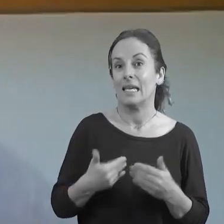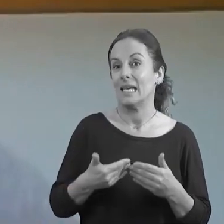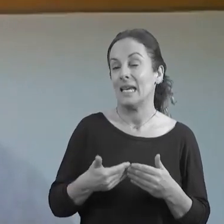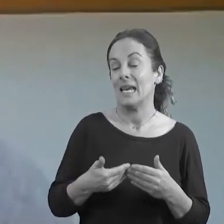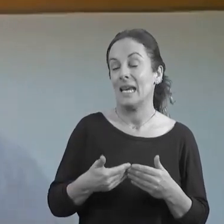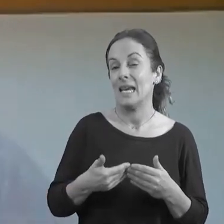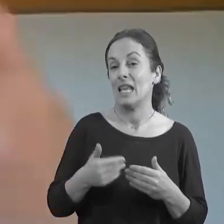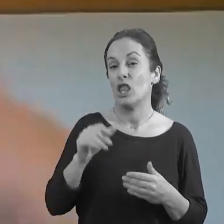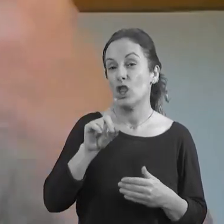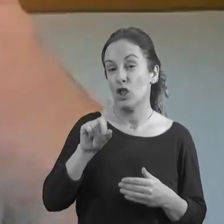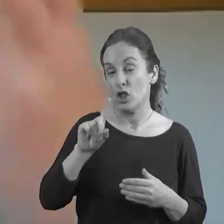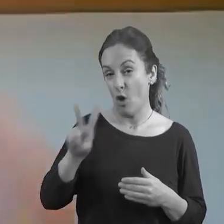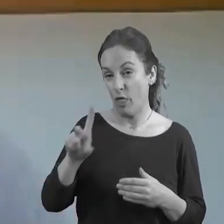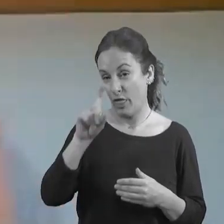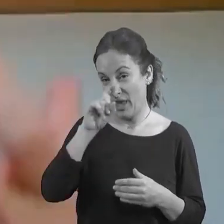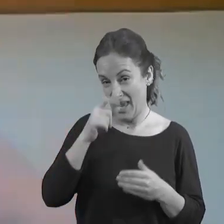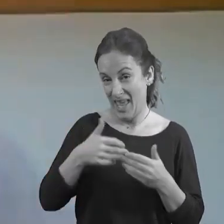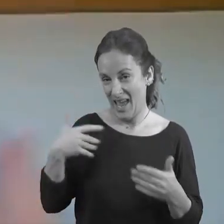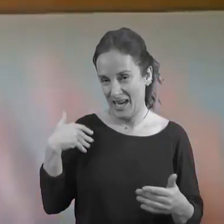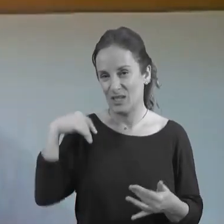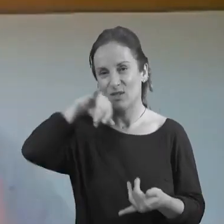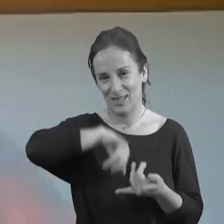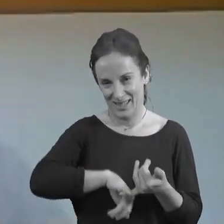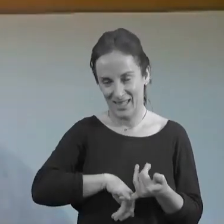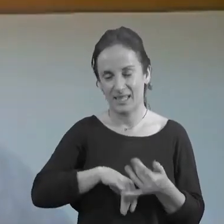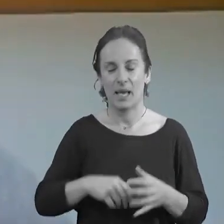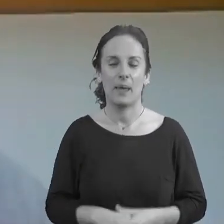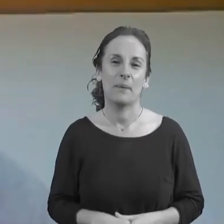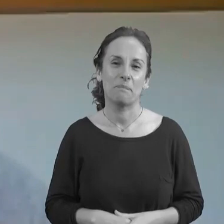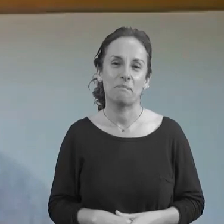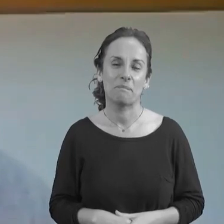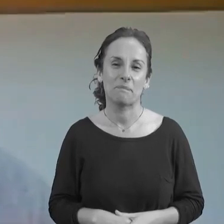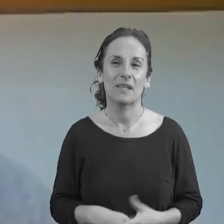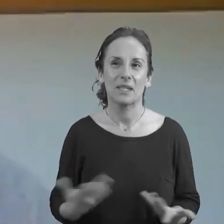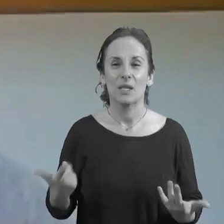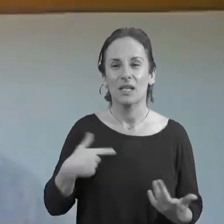luego, y mientras hablabas y recordaba mi historia personal, ¿no?, y mi historia